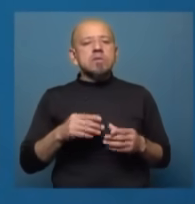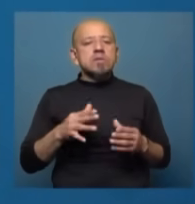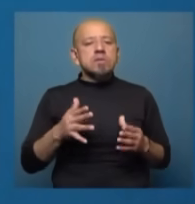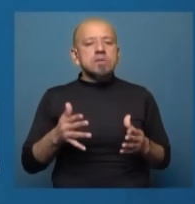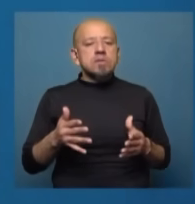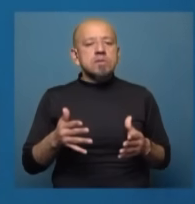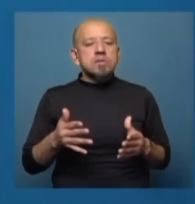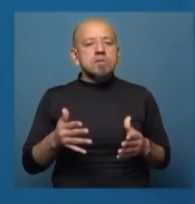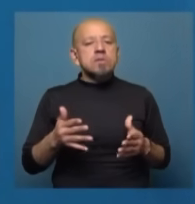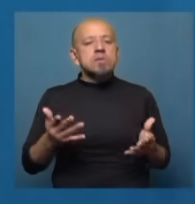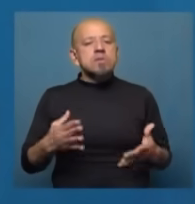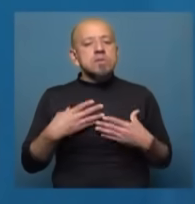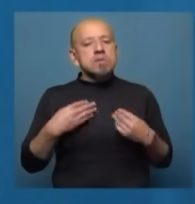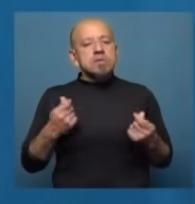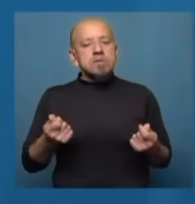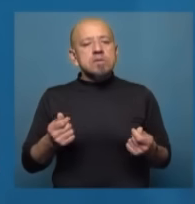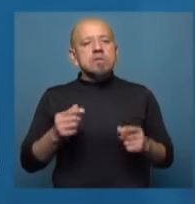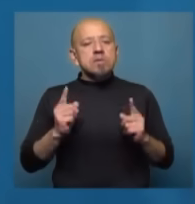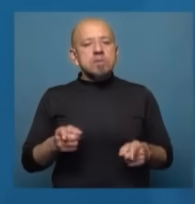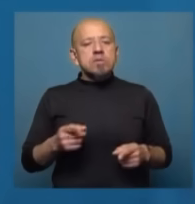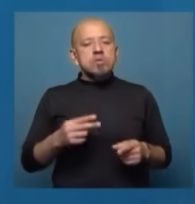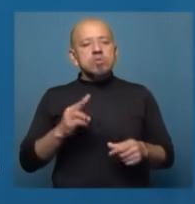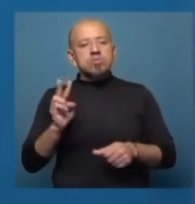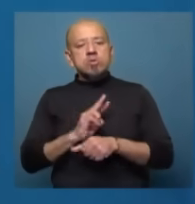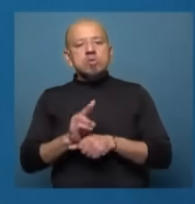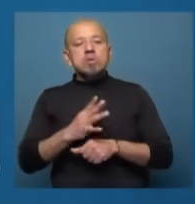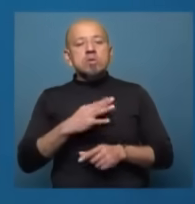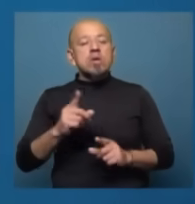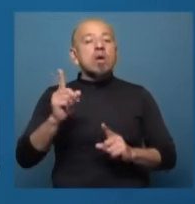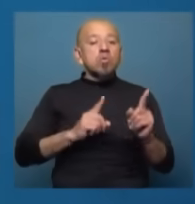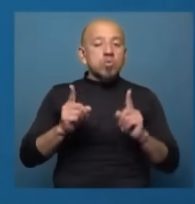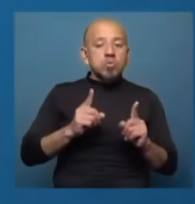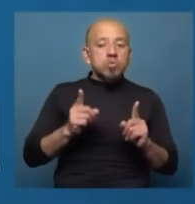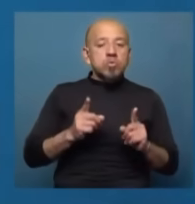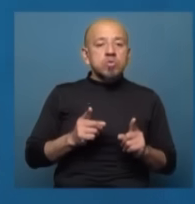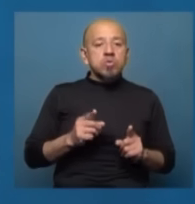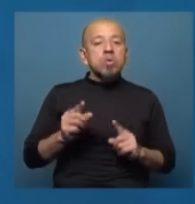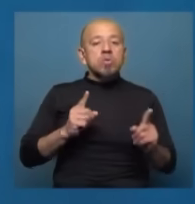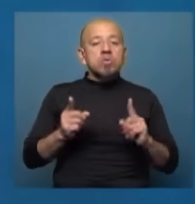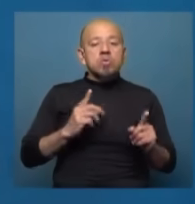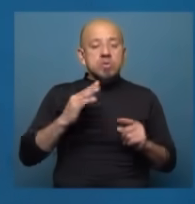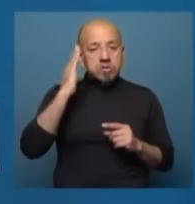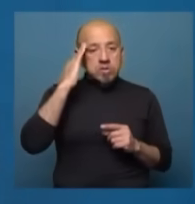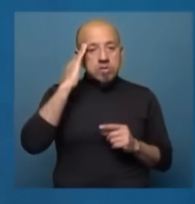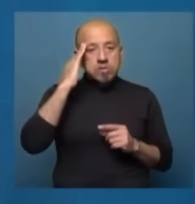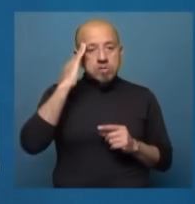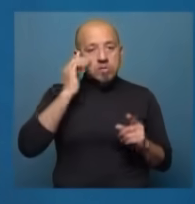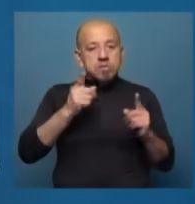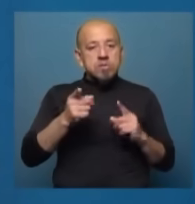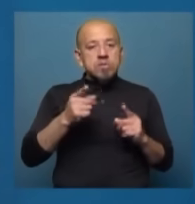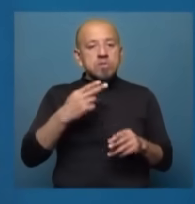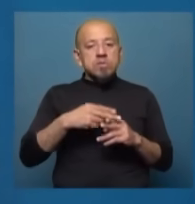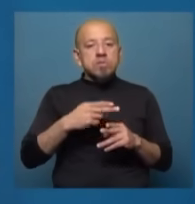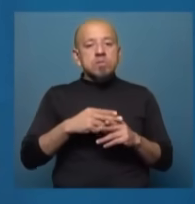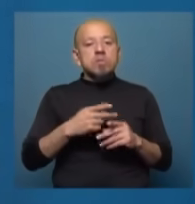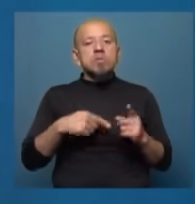y y se sienten también un poco más protegidos algunos particularmente que sabíamos que tal vez un nombres no vinieran tan